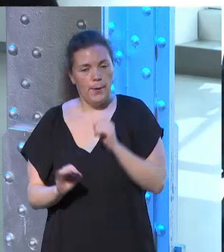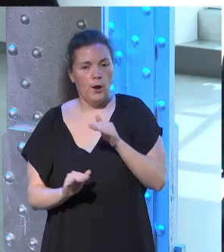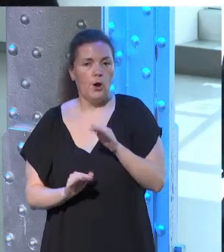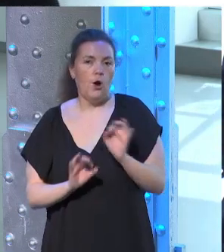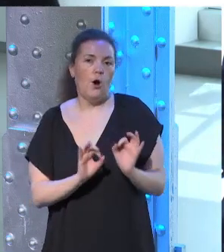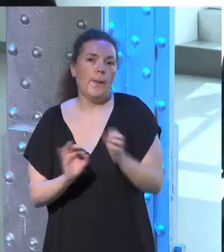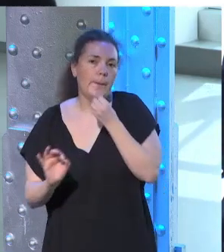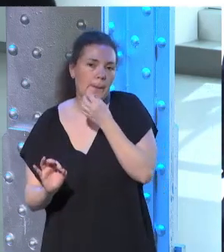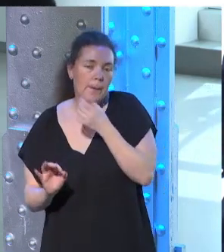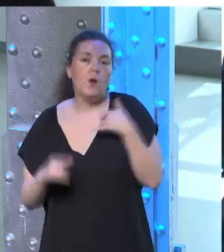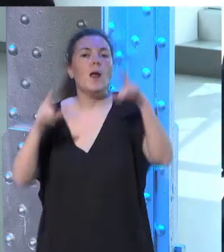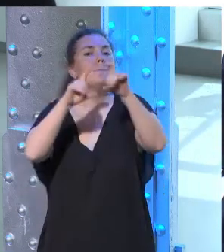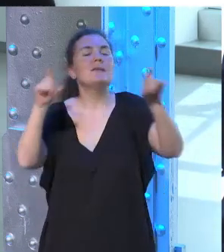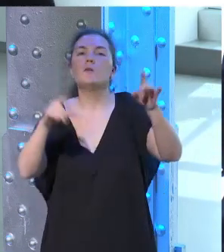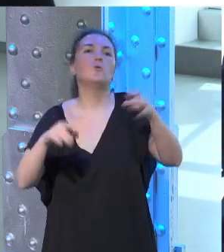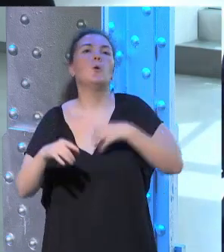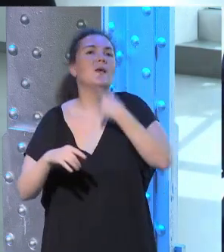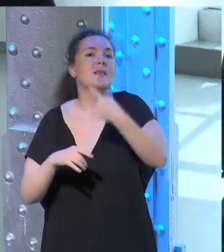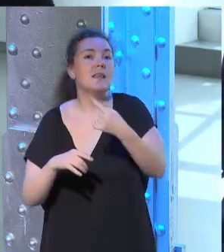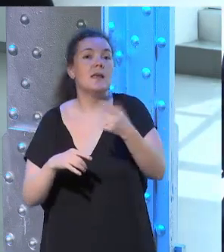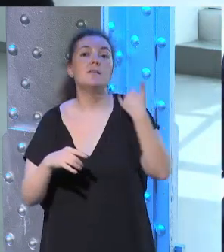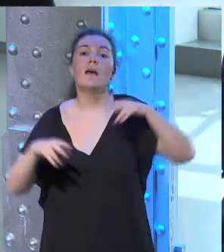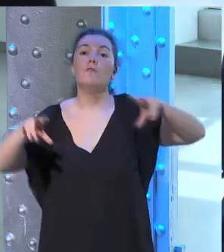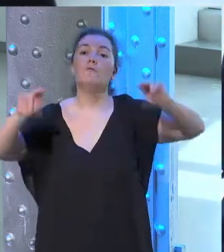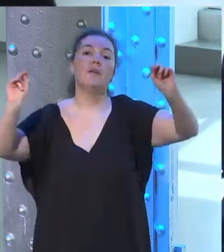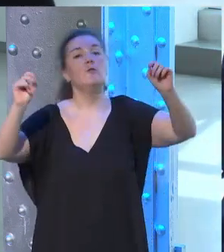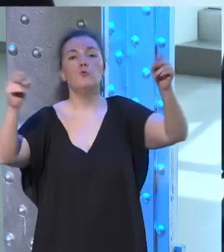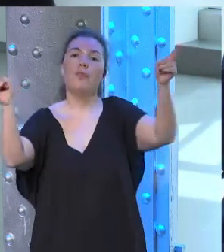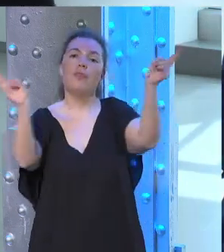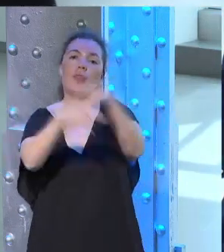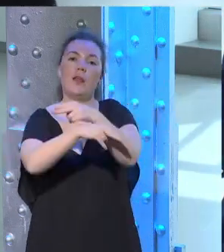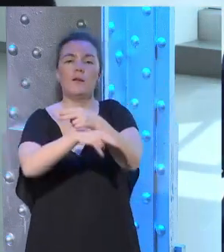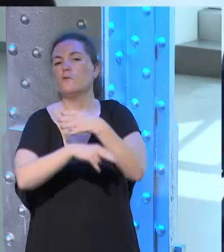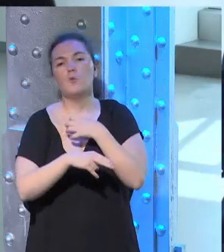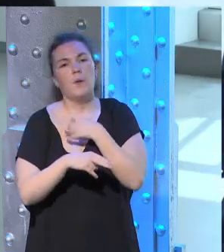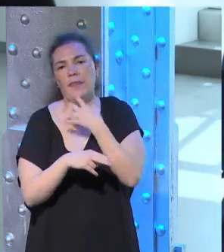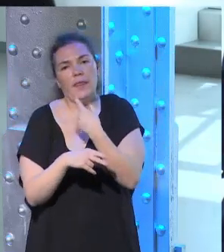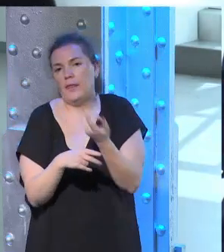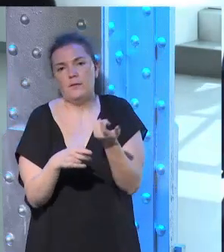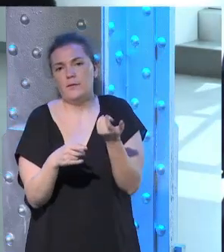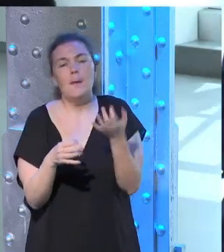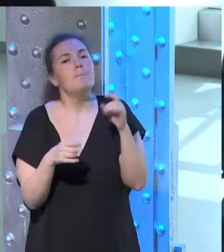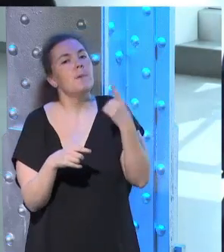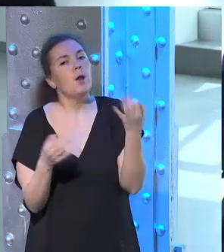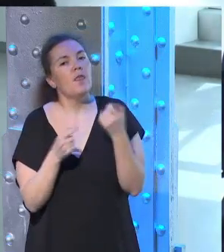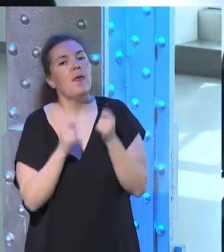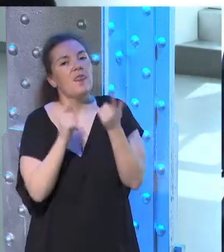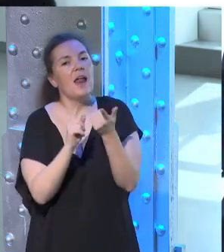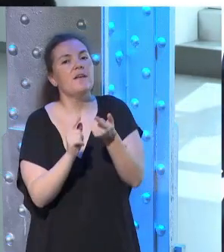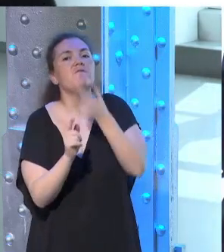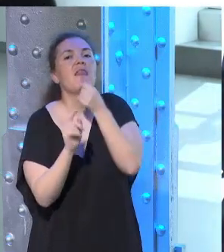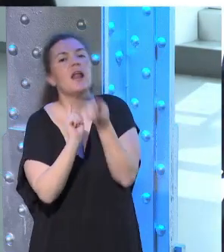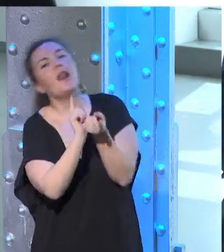empresa decirle, oye, se te ha acabado y cierras. O sea, primero hay que facilitarle una